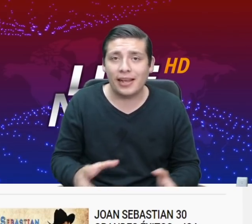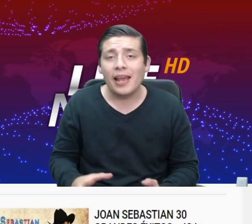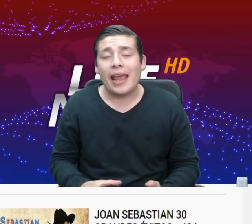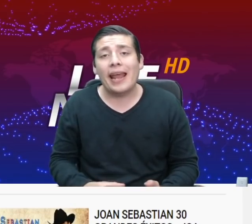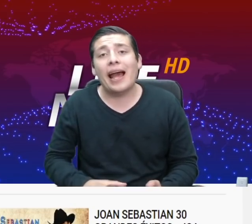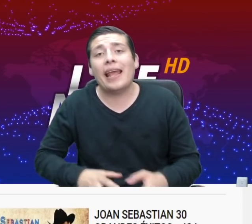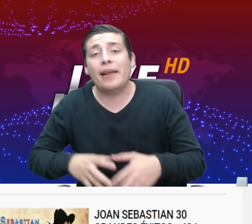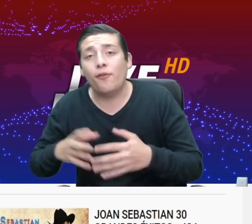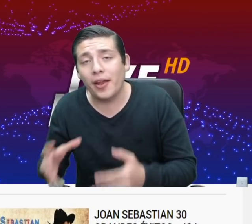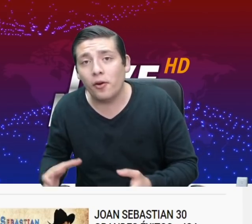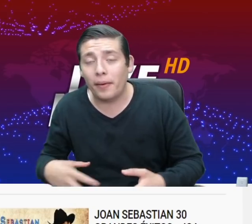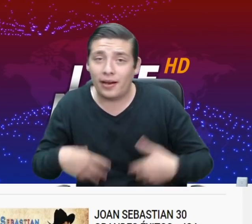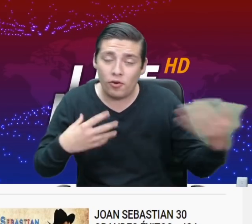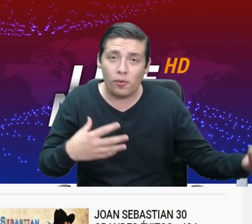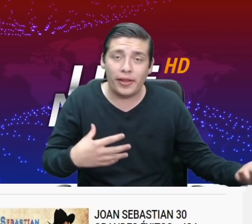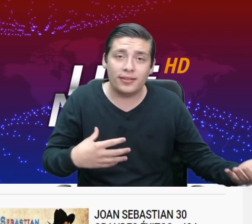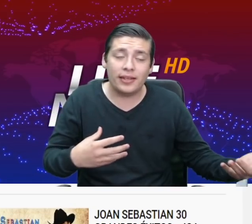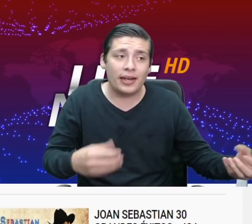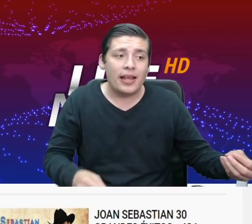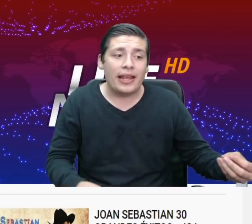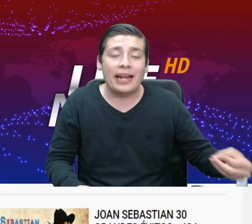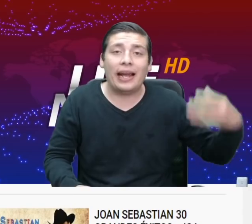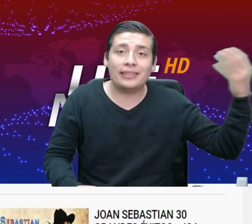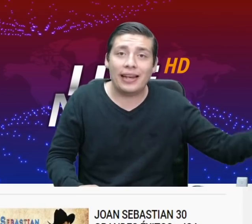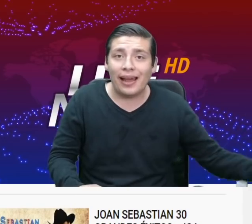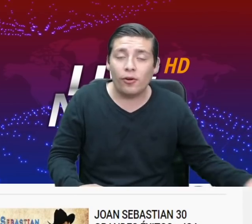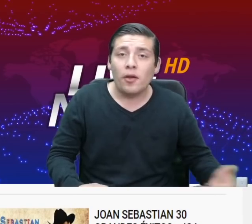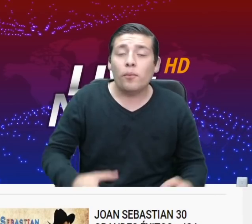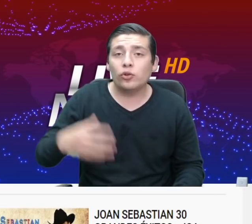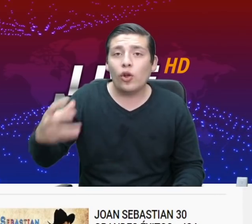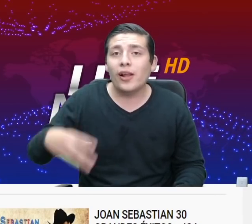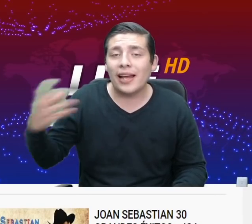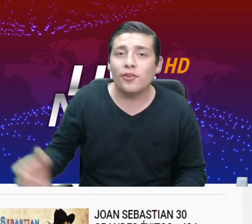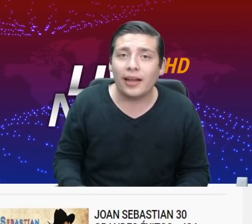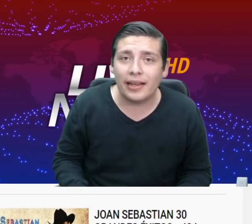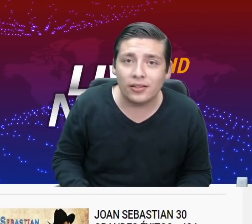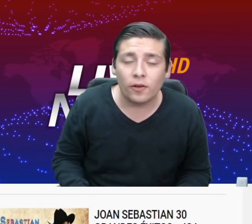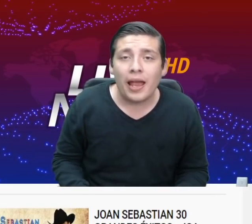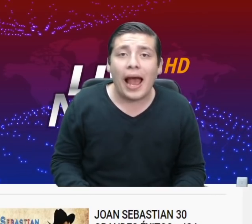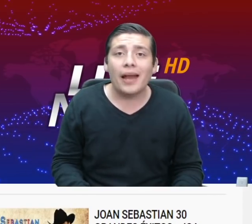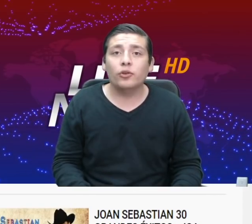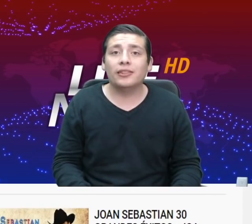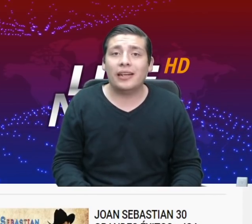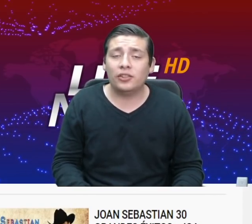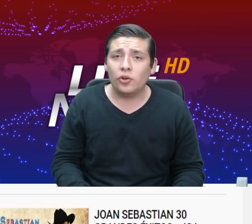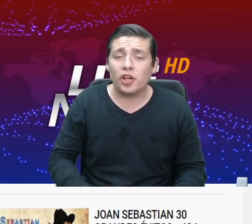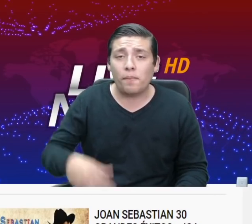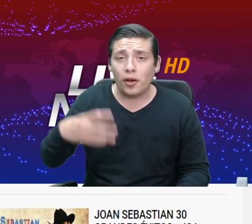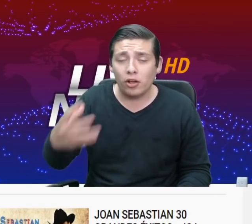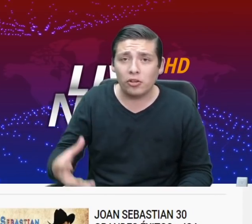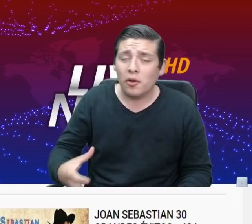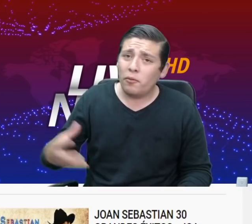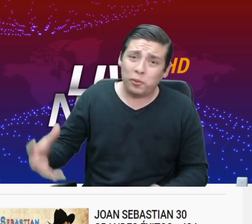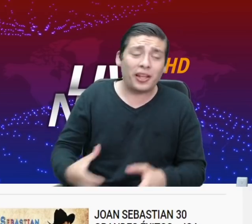través de él era el fuero para no poder ser encarcelado por todo el daño que le hizo a nuestra nación, y